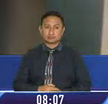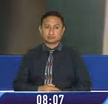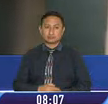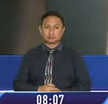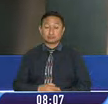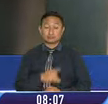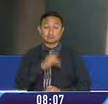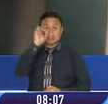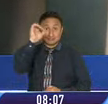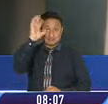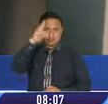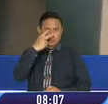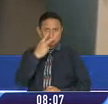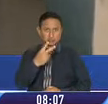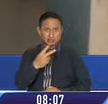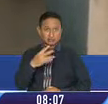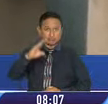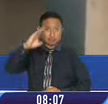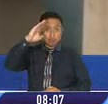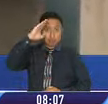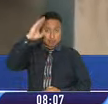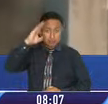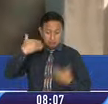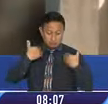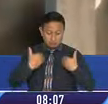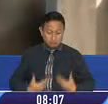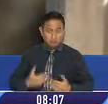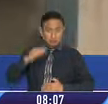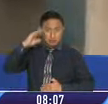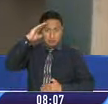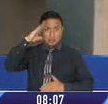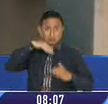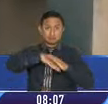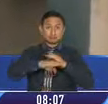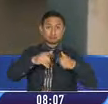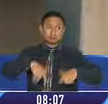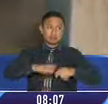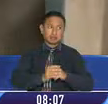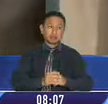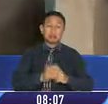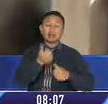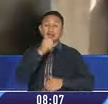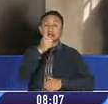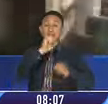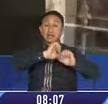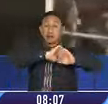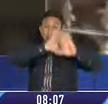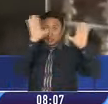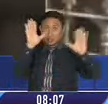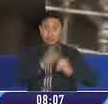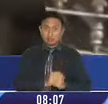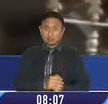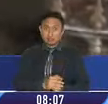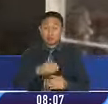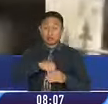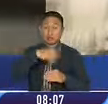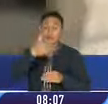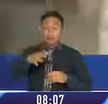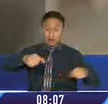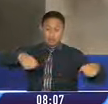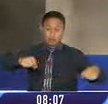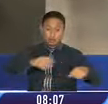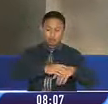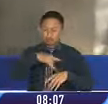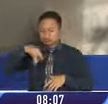En las imágenes se observa cómo los gendarmes uniformados ingresan al lugar alrededor de las 10 de la mañana y en la parte externa dejan